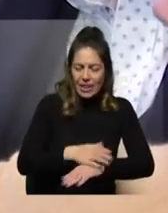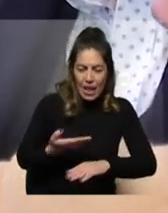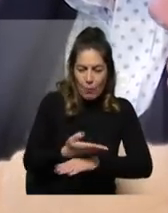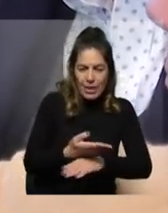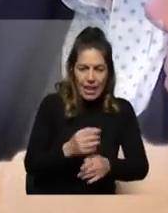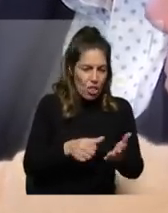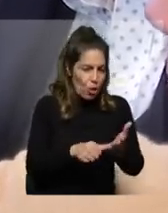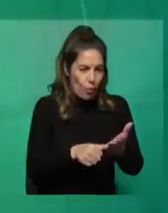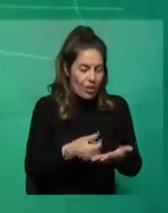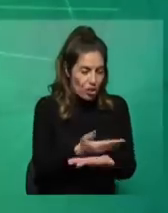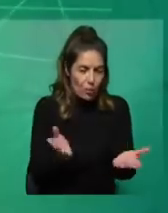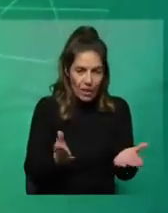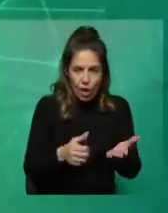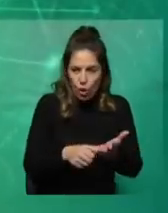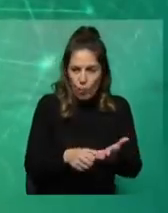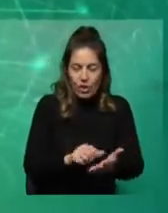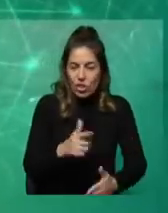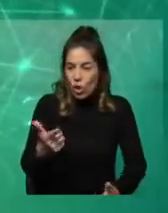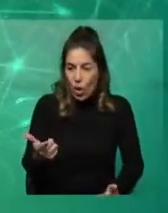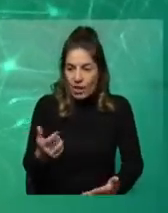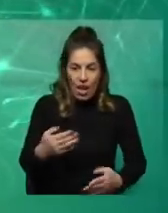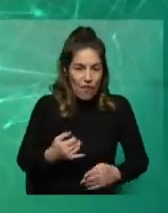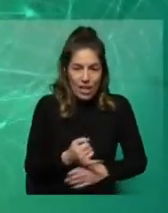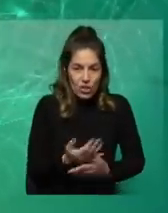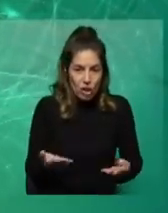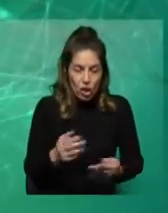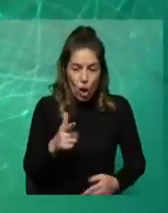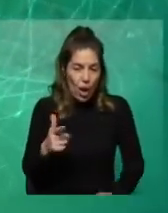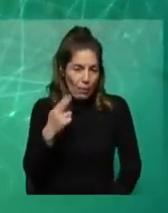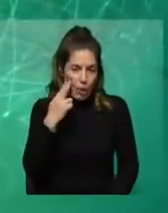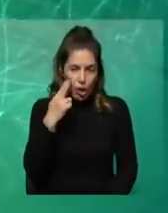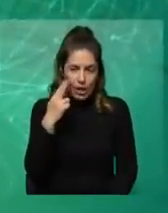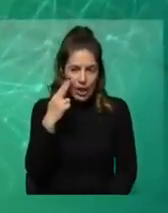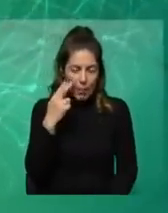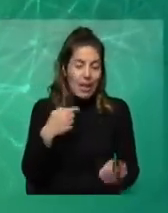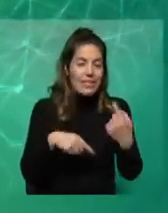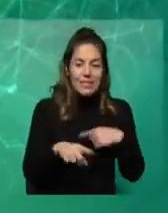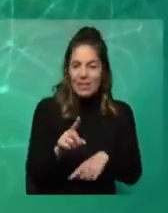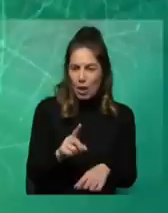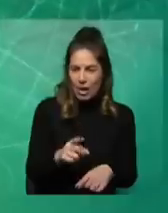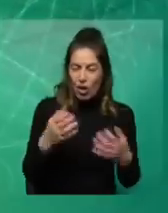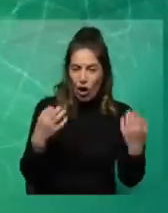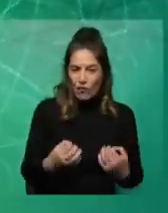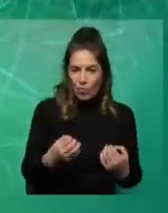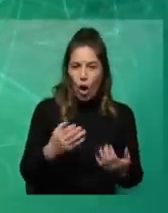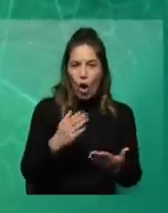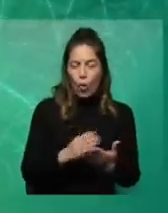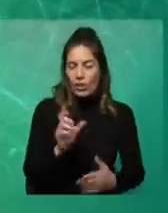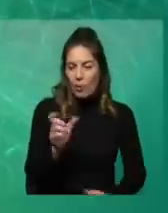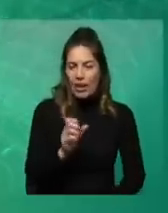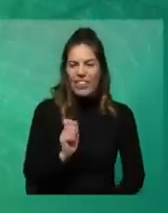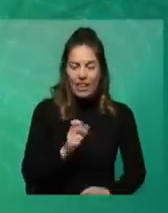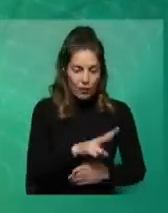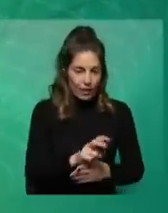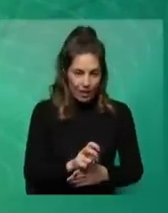se exhiben los documentos y si uno no tiene ninguna infracción no va a tener ningún inconveniente sin embargo afirmó que la última palabra la tiene el